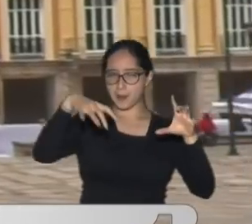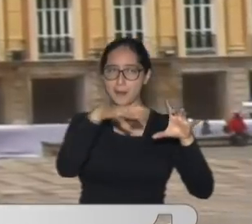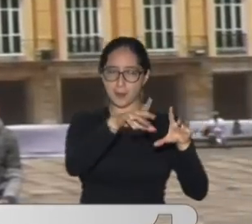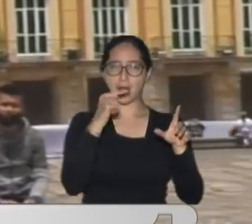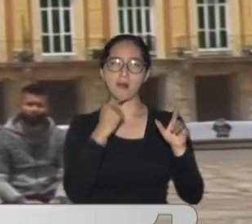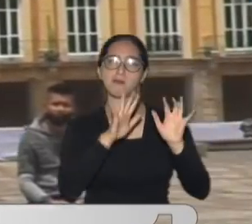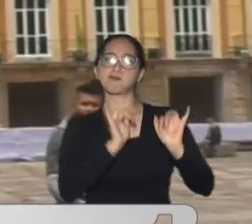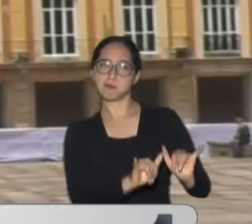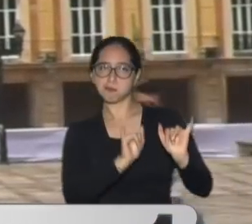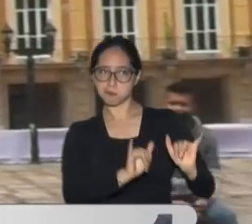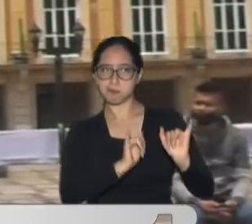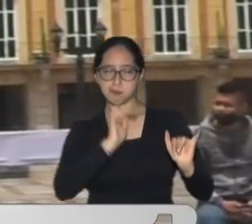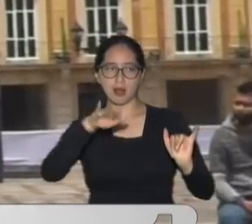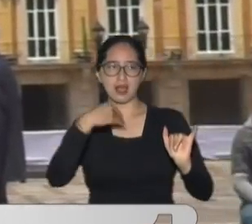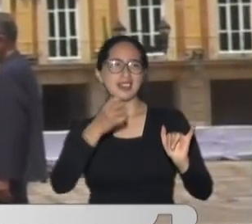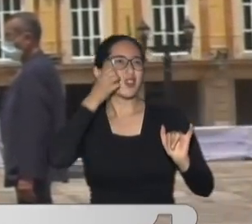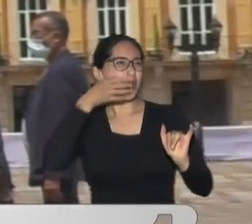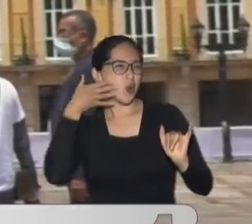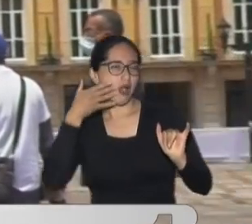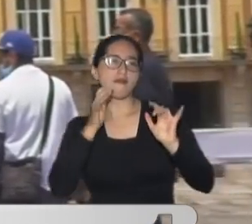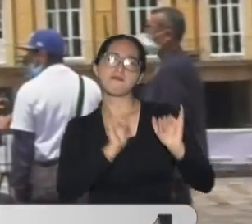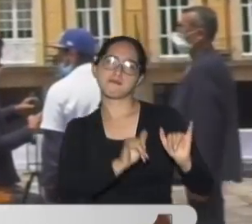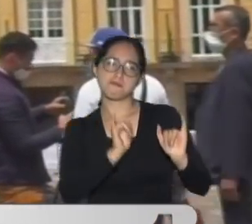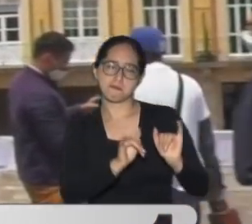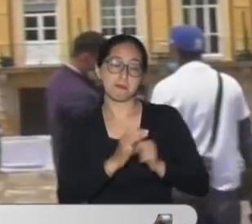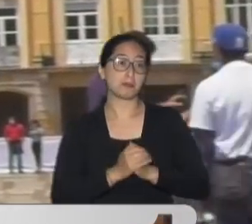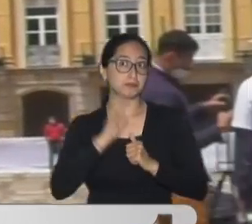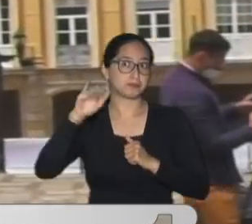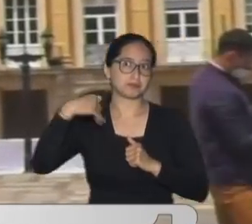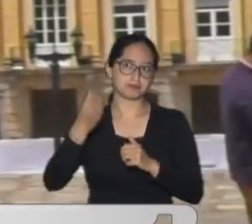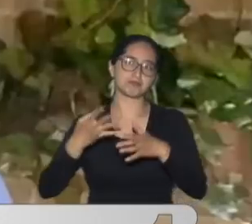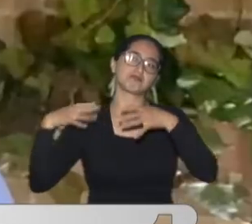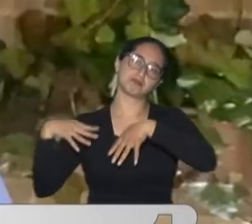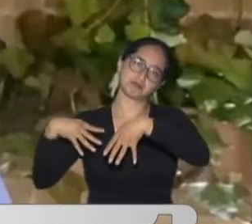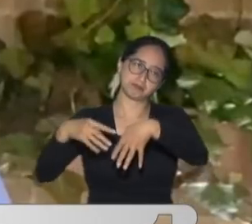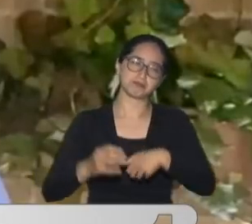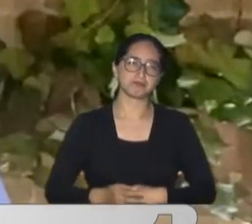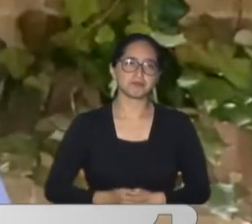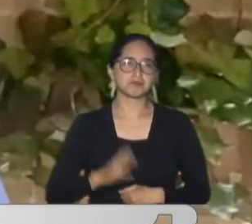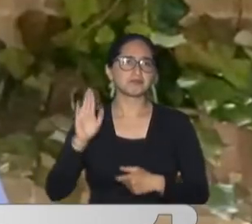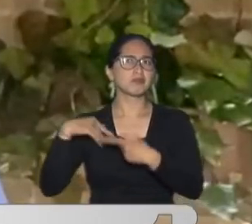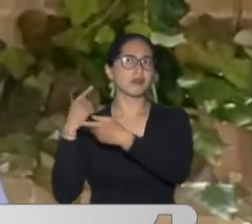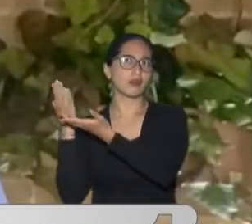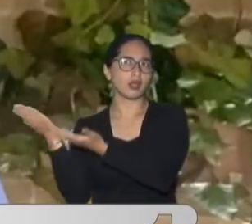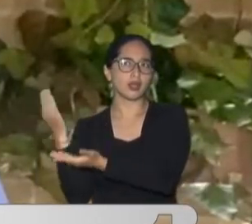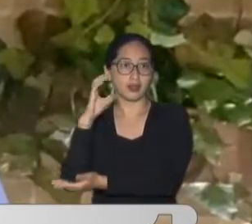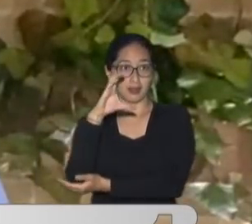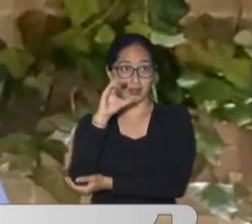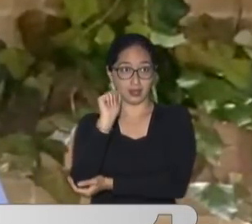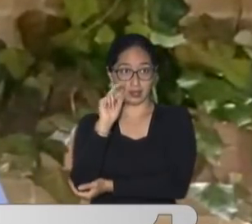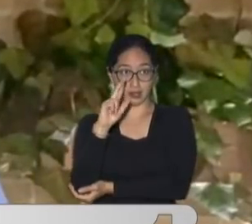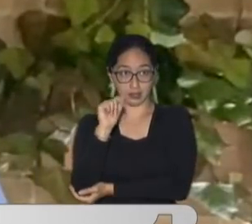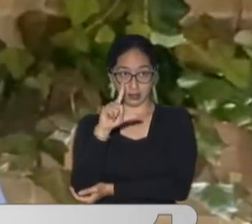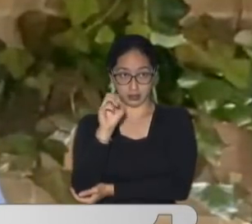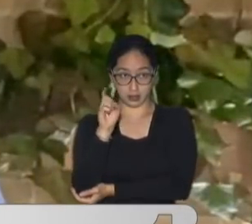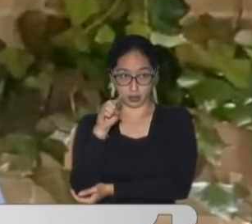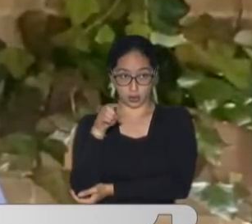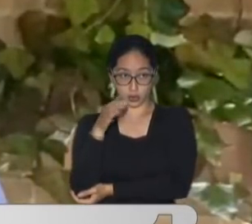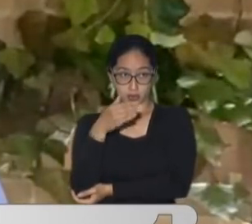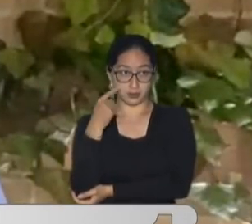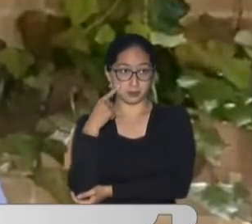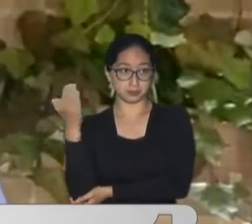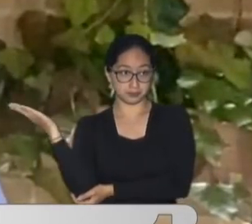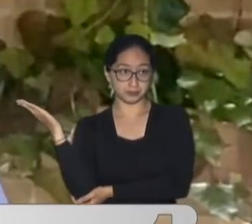nacional. Escuchemos qué dijo el defensor del pueblo, Carlos Camargo. Hemos dispuesto un equipo de 34